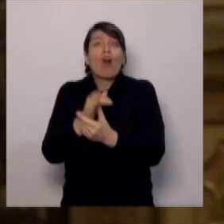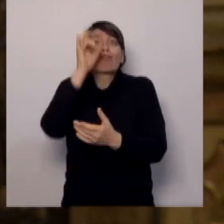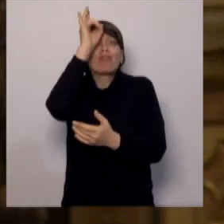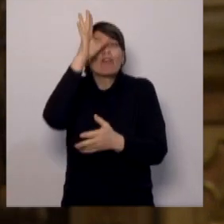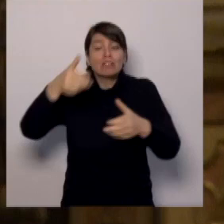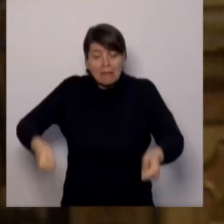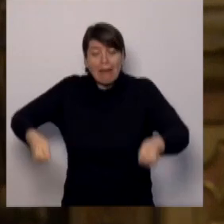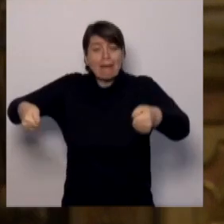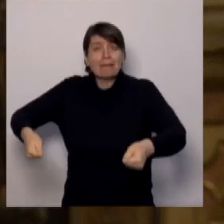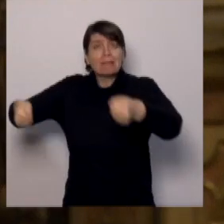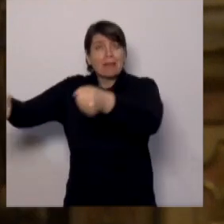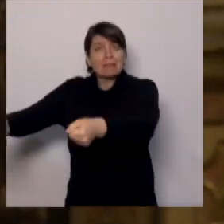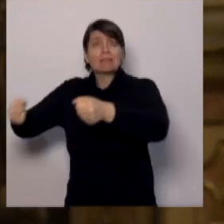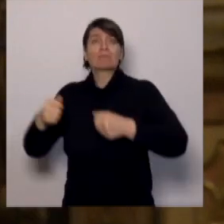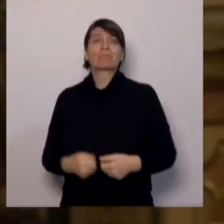llenaron